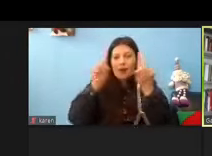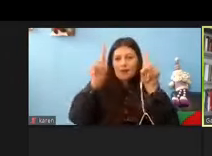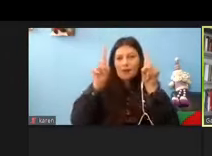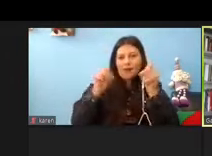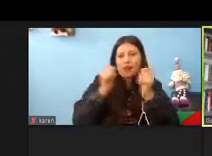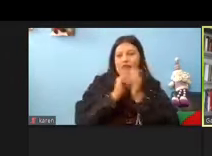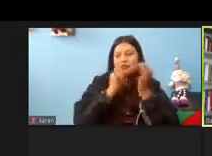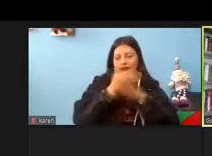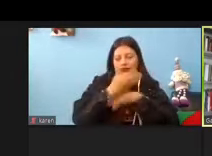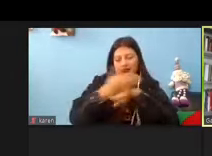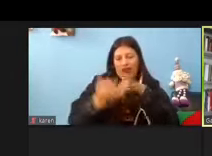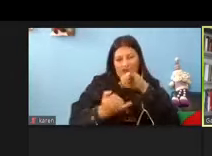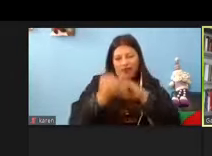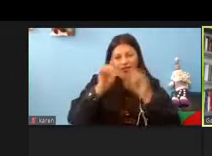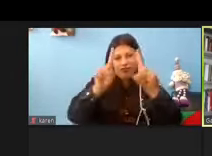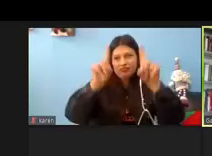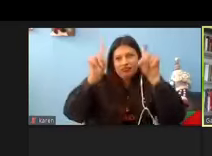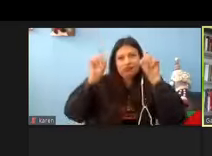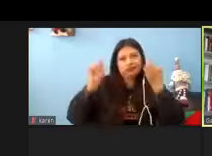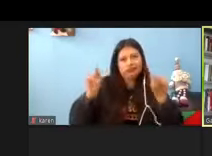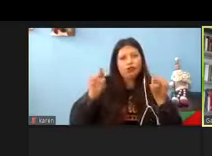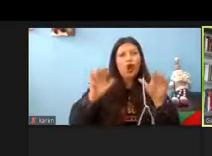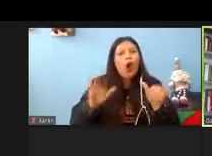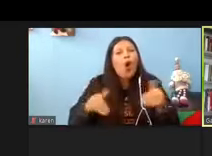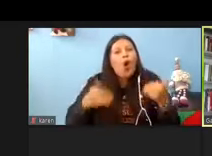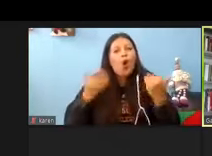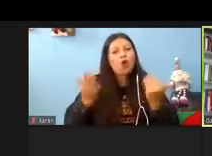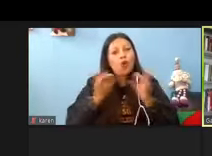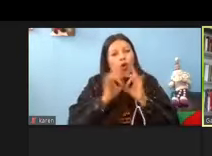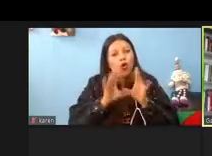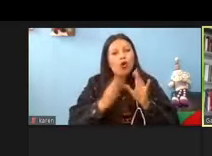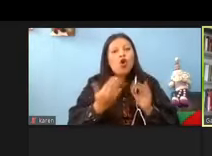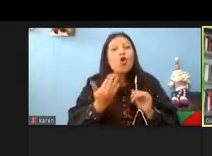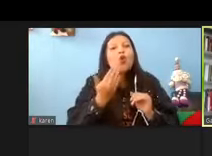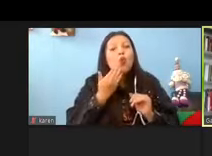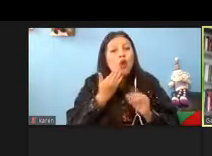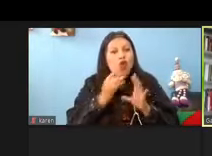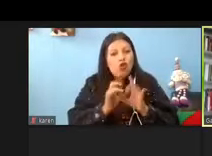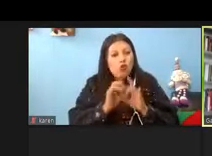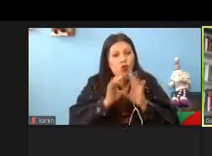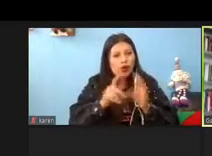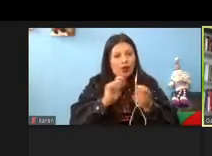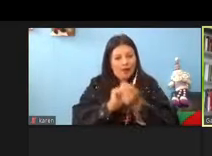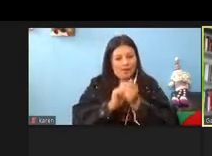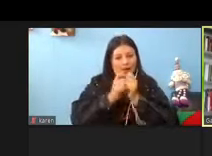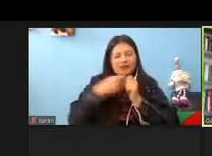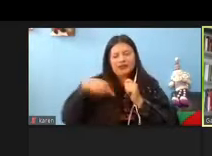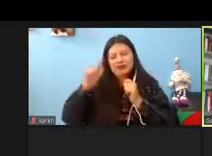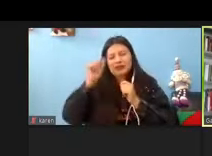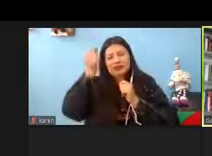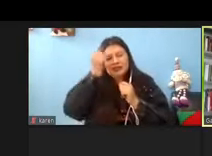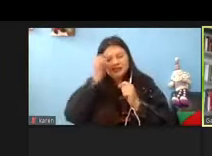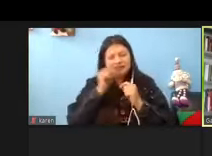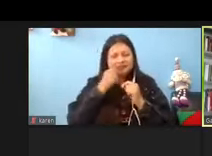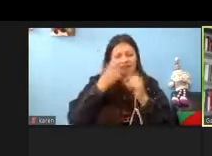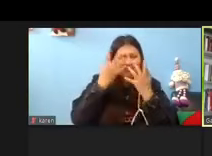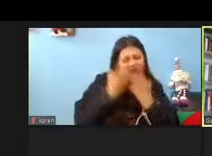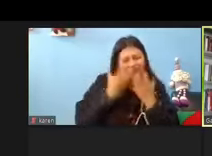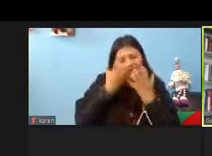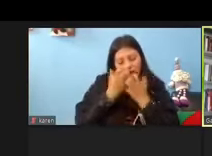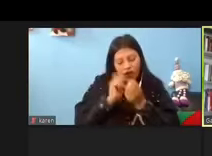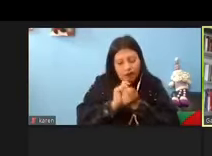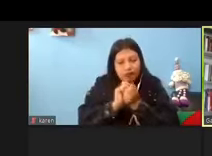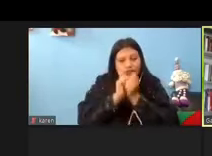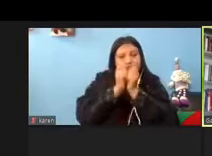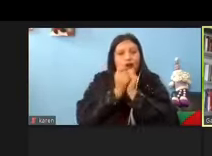abierta al final en el eje, de cómo lograr y cuándo se logra pasar de unas memorias traumáticas a unas memorias emancipadoras, a